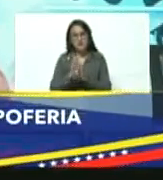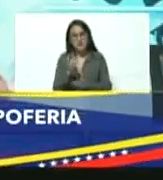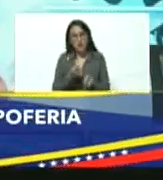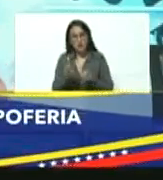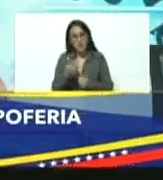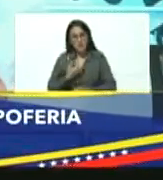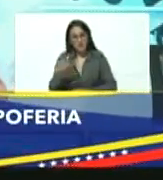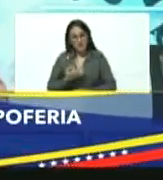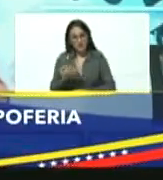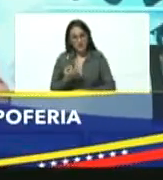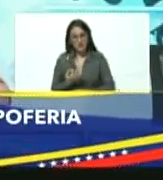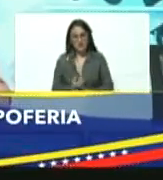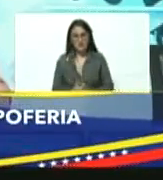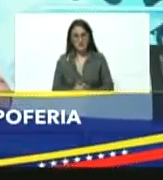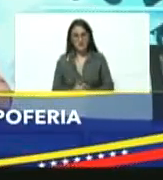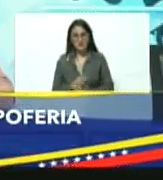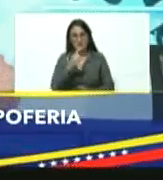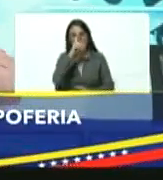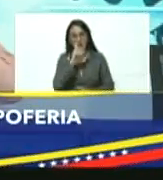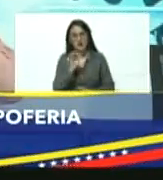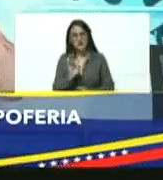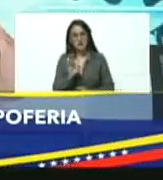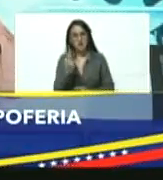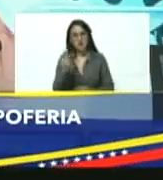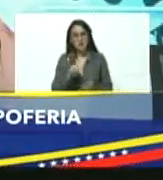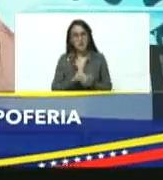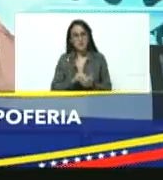economía real del año